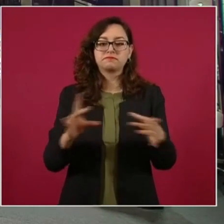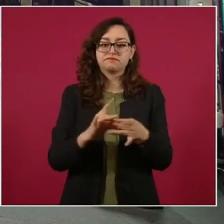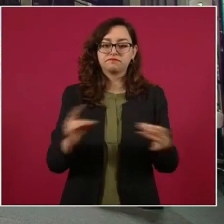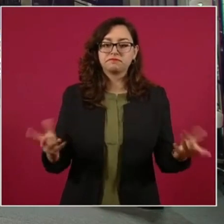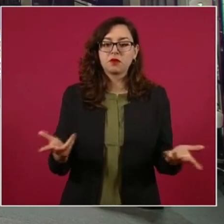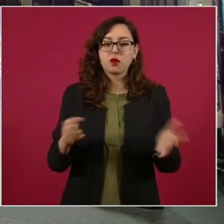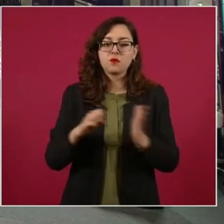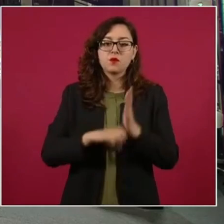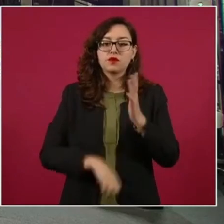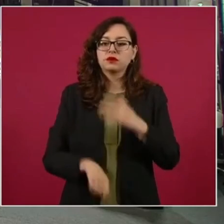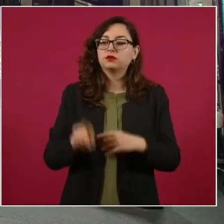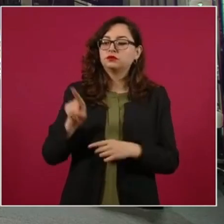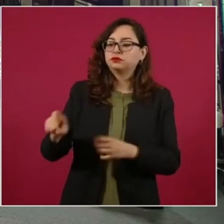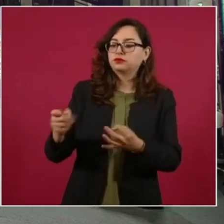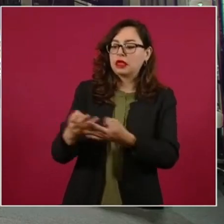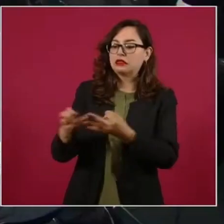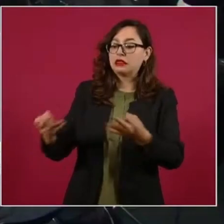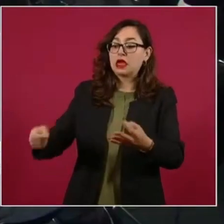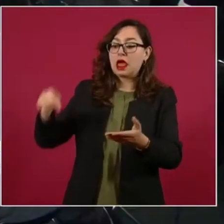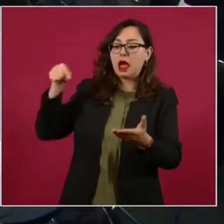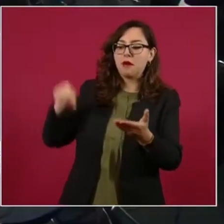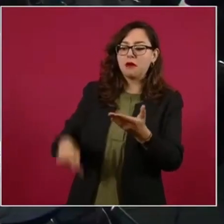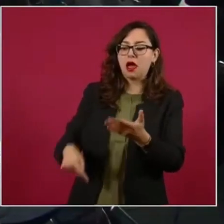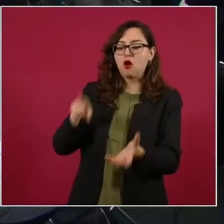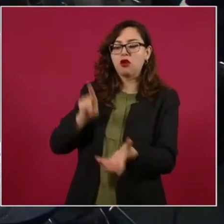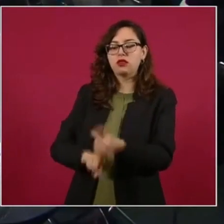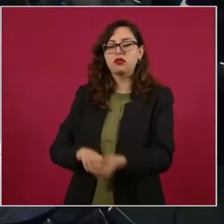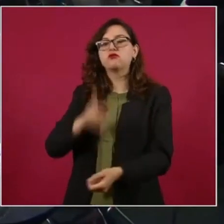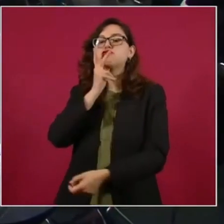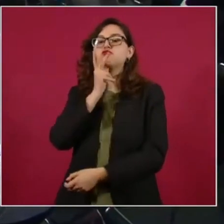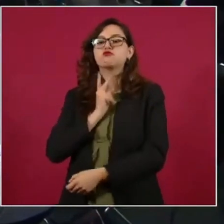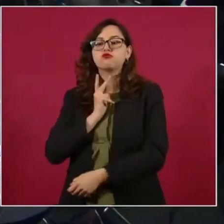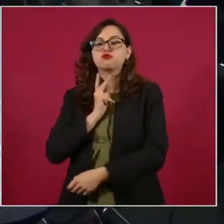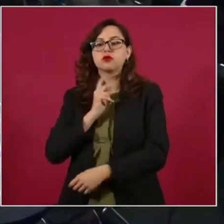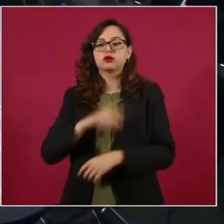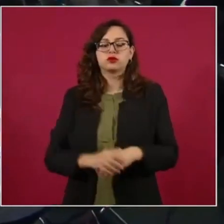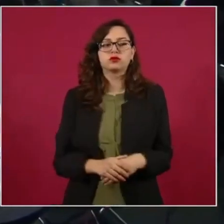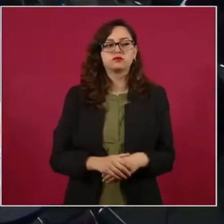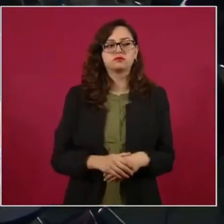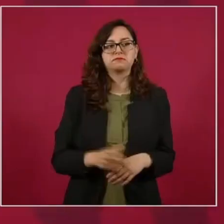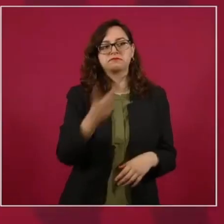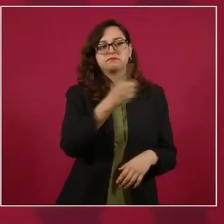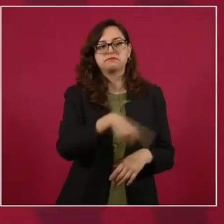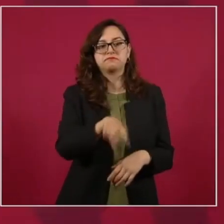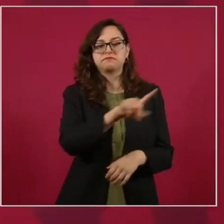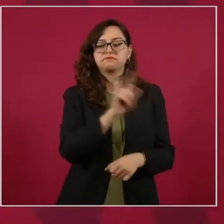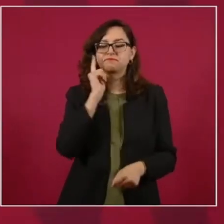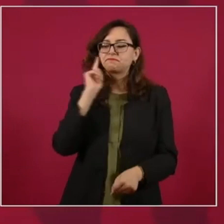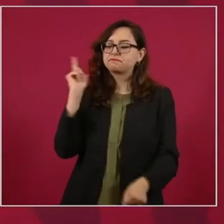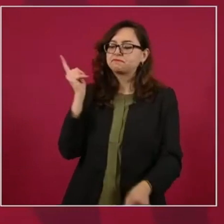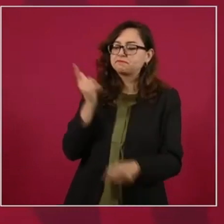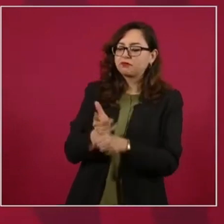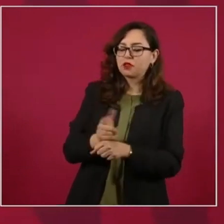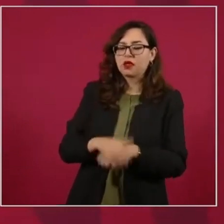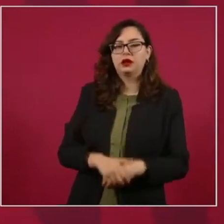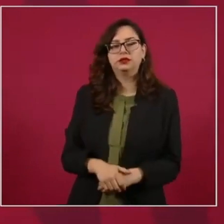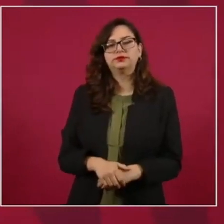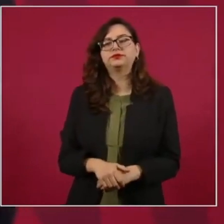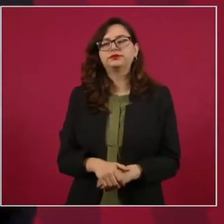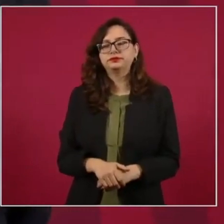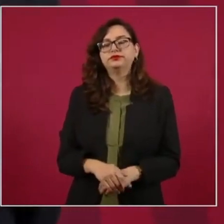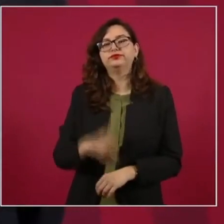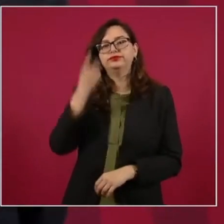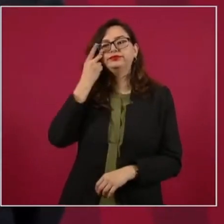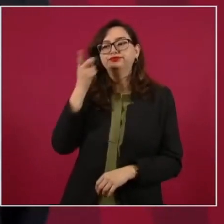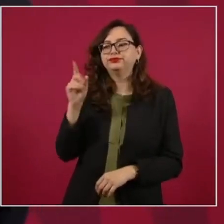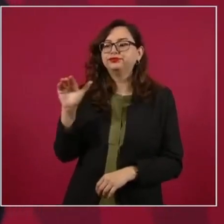había petróleo, le mandaban a decir al dueño que les vendiera, porque si no,